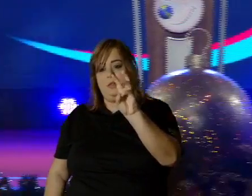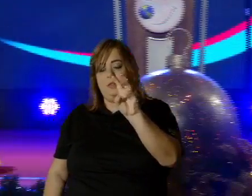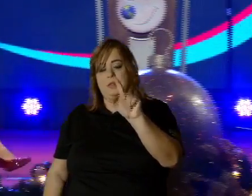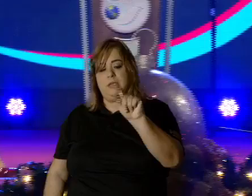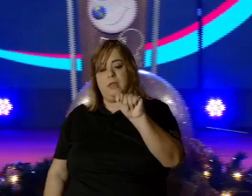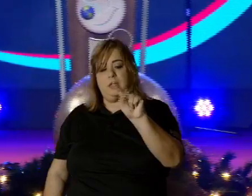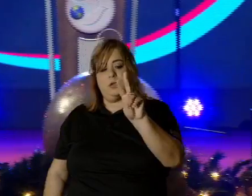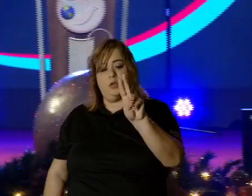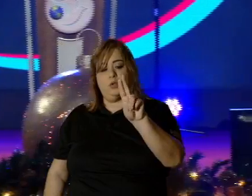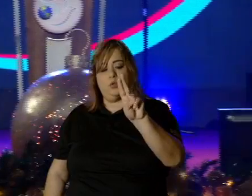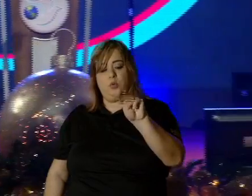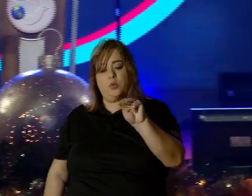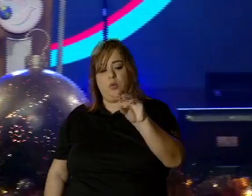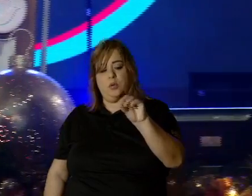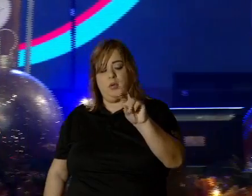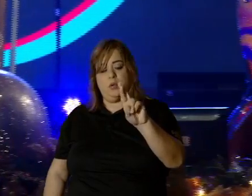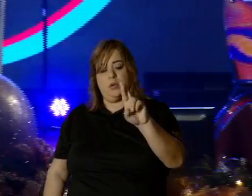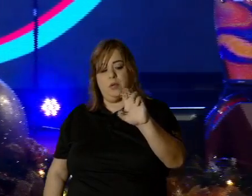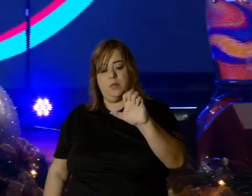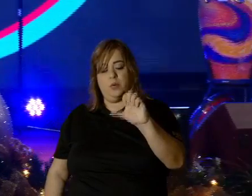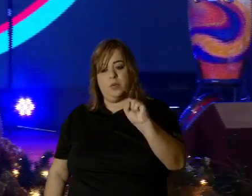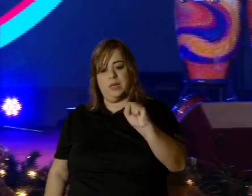pulmón.